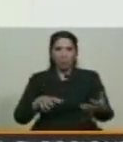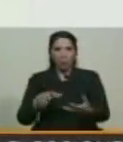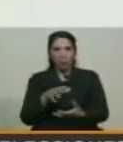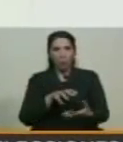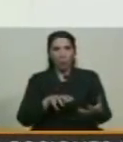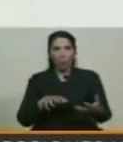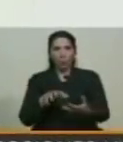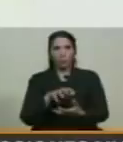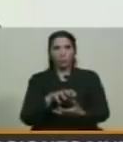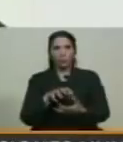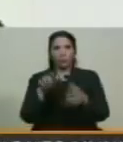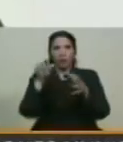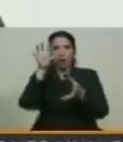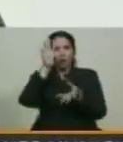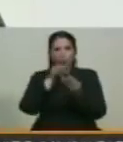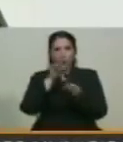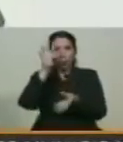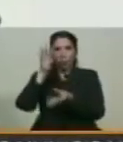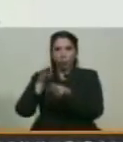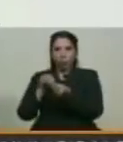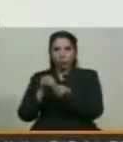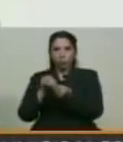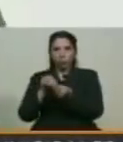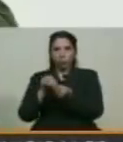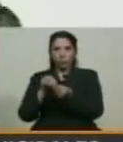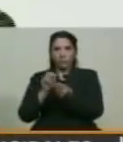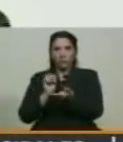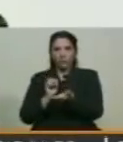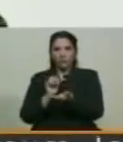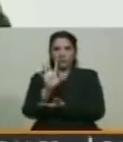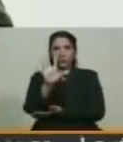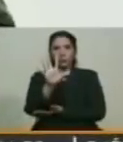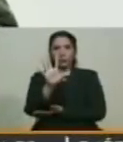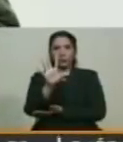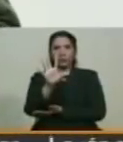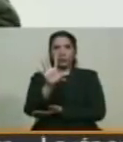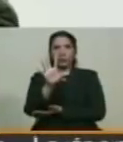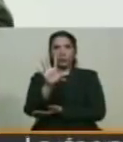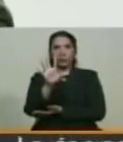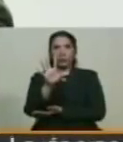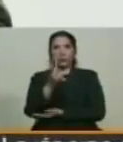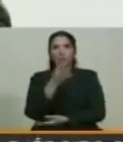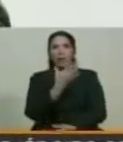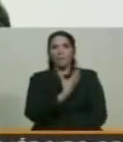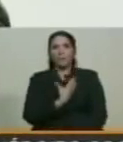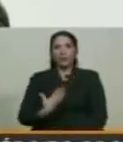se sistematizan y se presentan en el Consejo de Vicepresidentas que